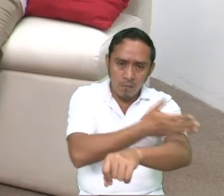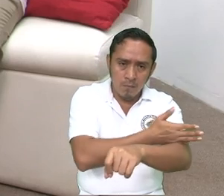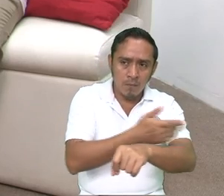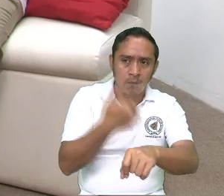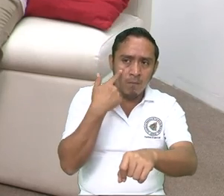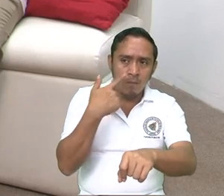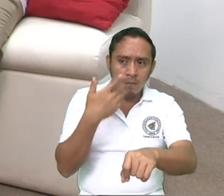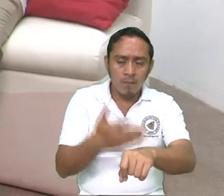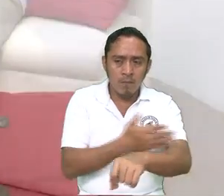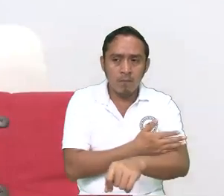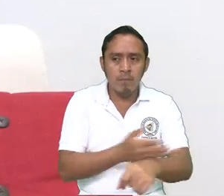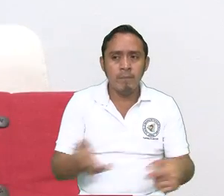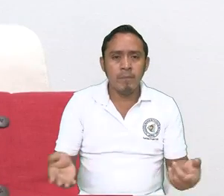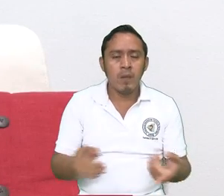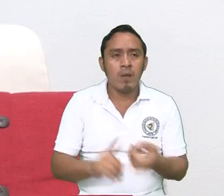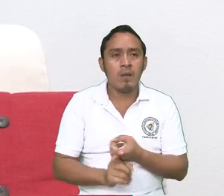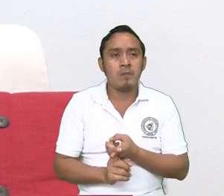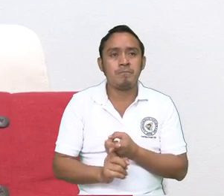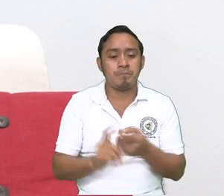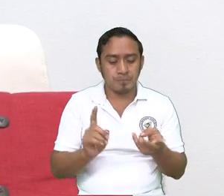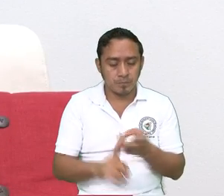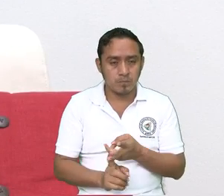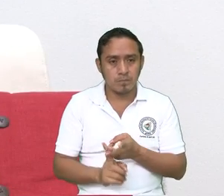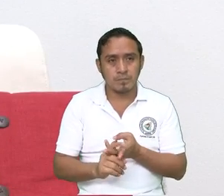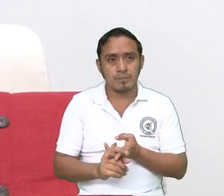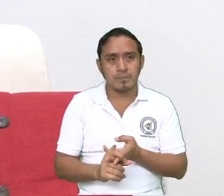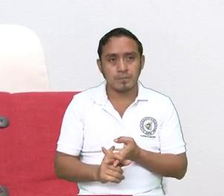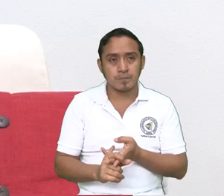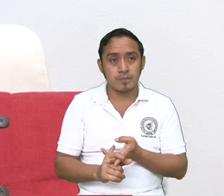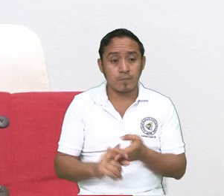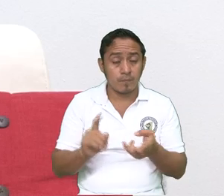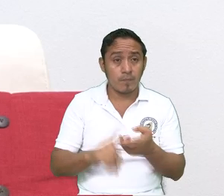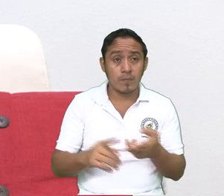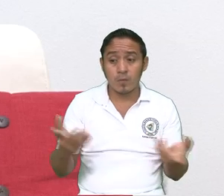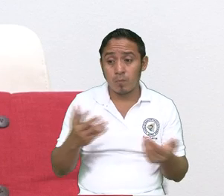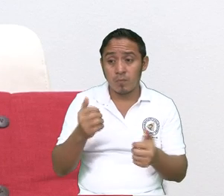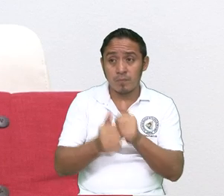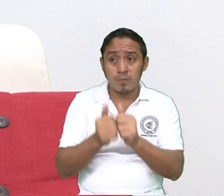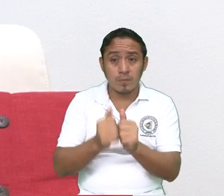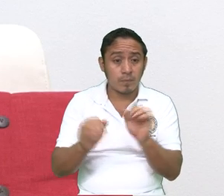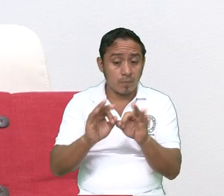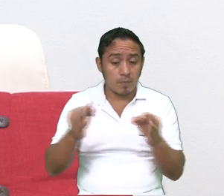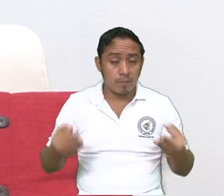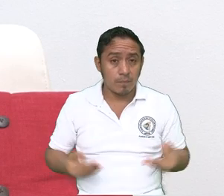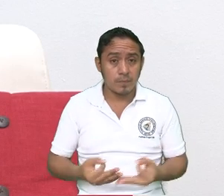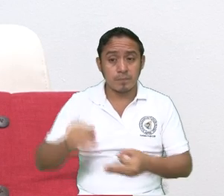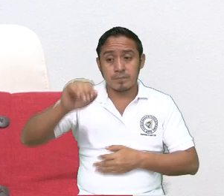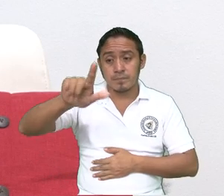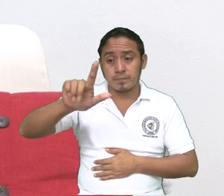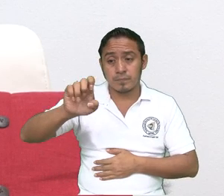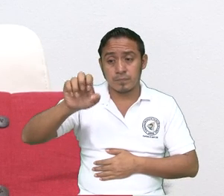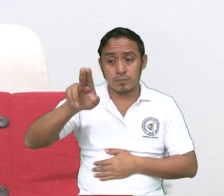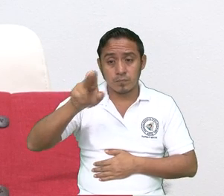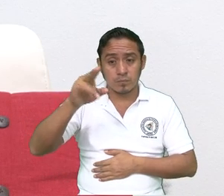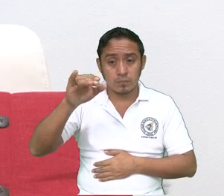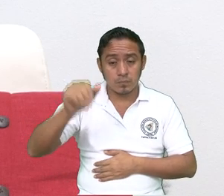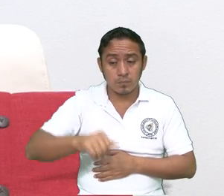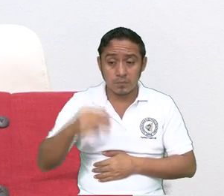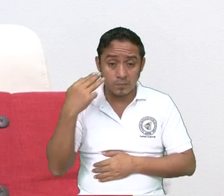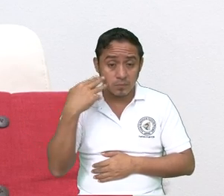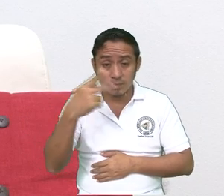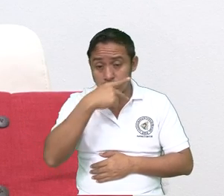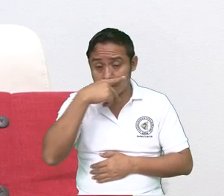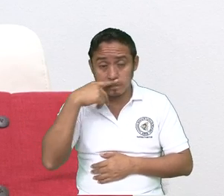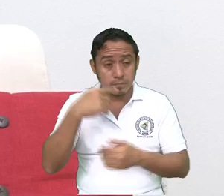en este caso importa mucho antecedentes de leucemia en la familia mamá papá hermanos